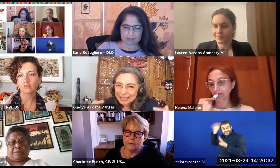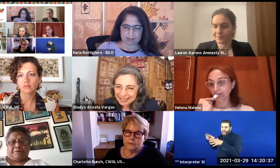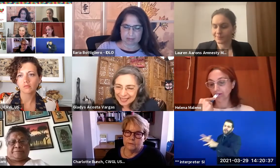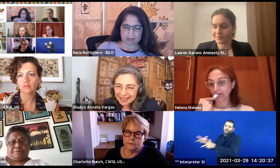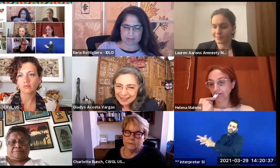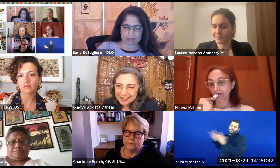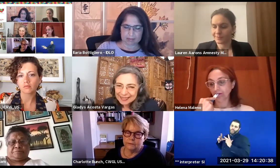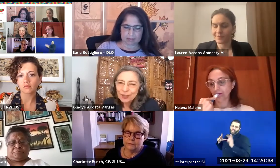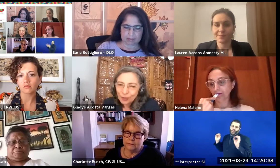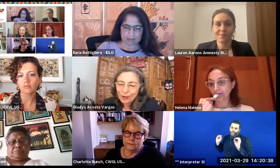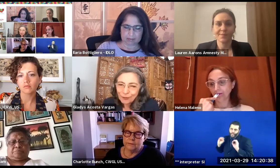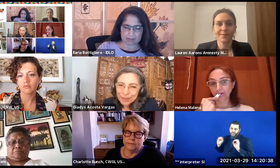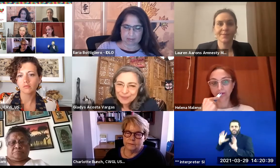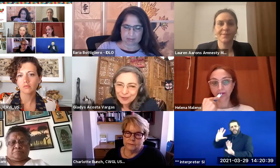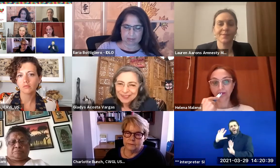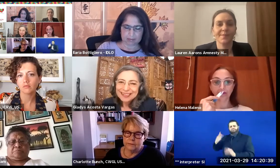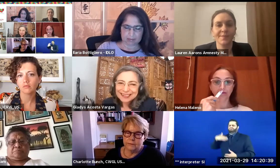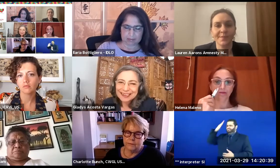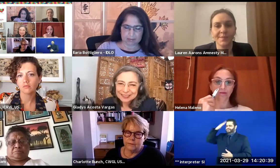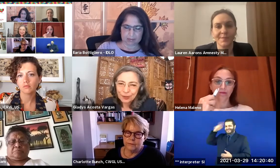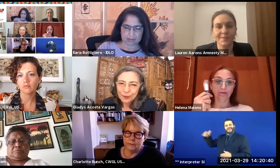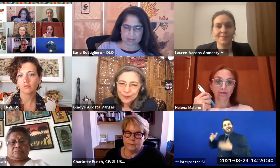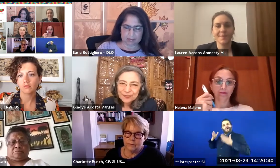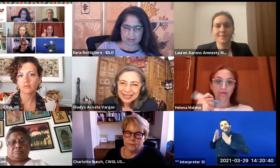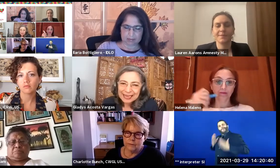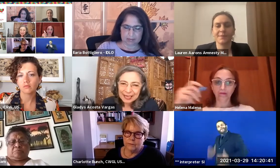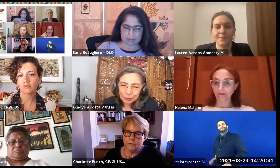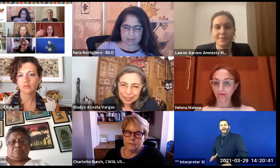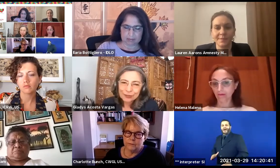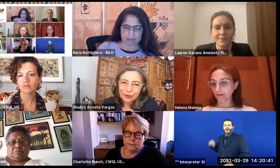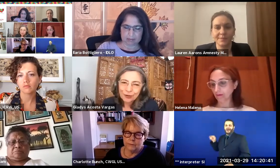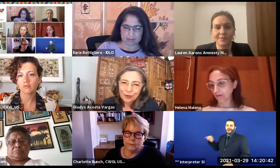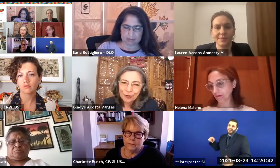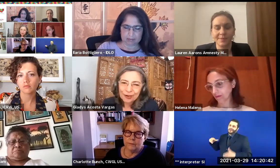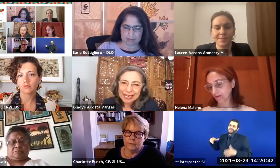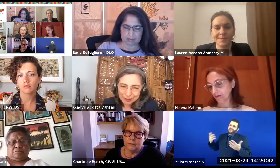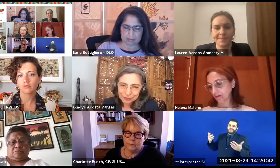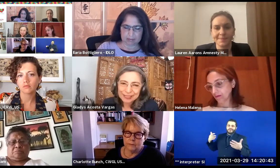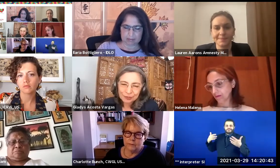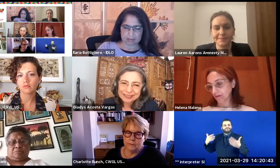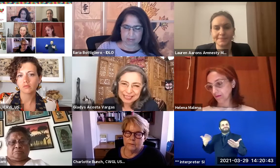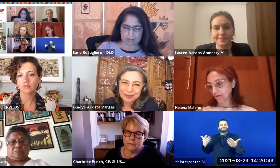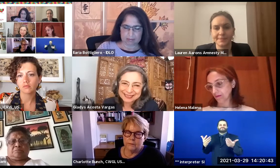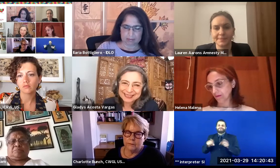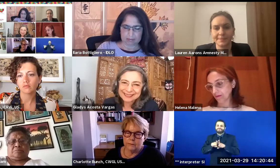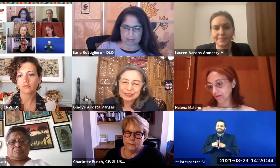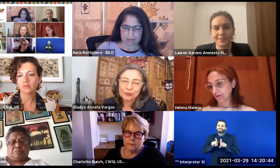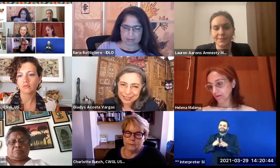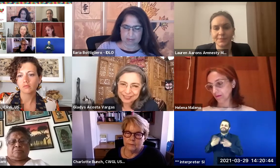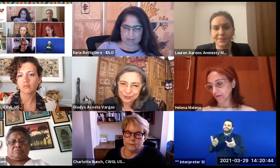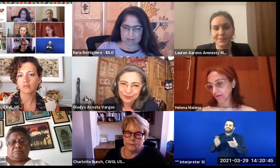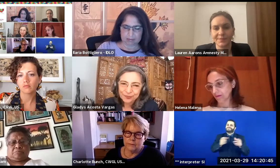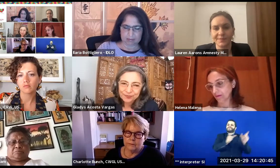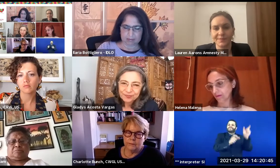la humanidad. Yo digo lo mismo en relación a la conexión con las personas con discapacidad y